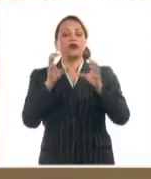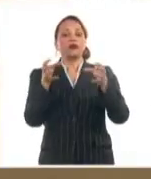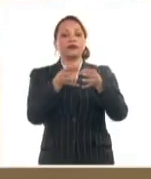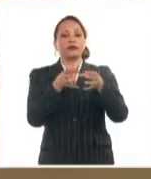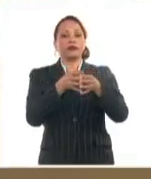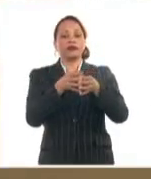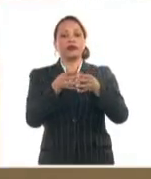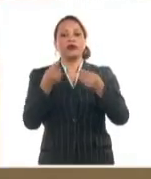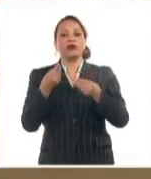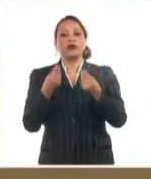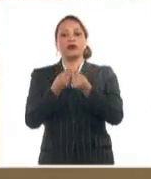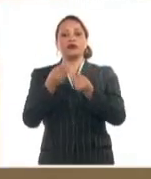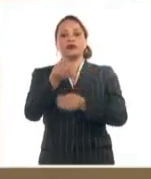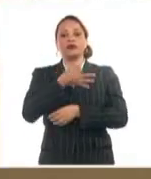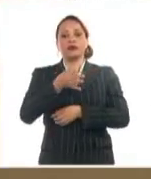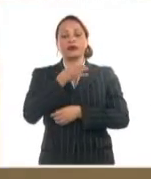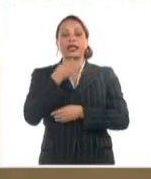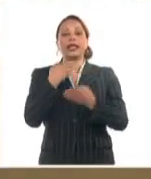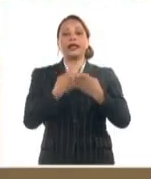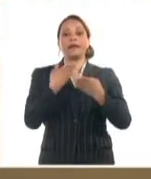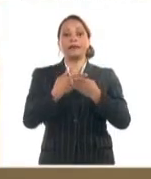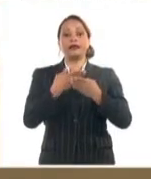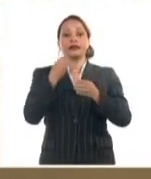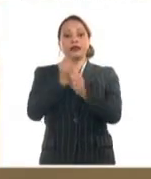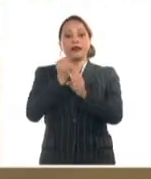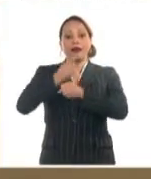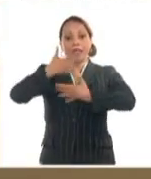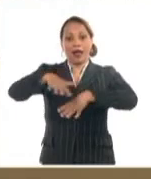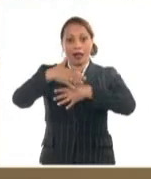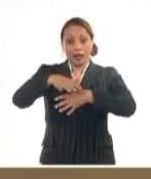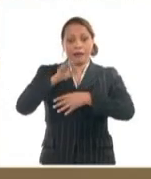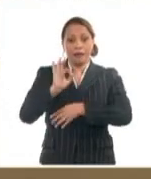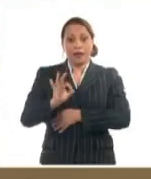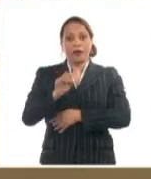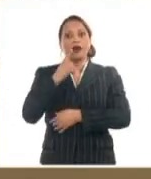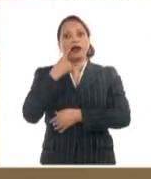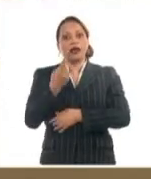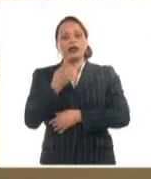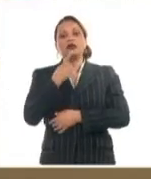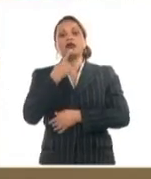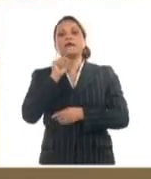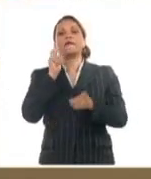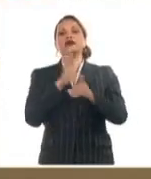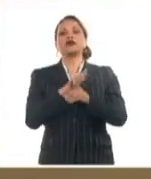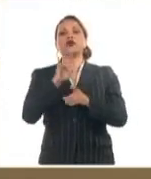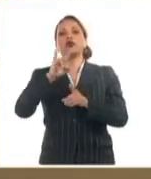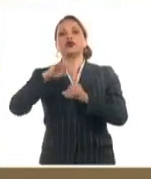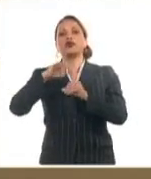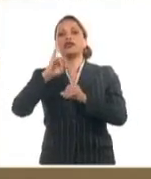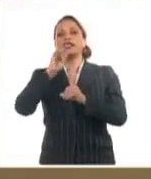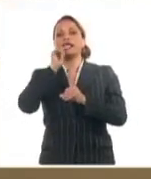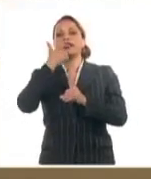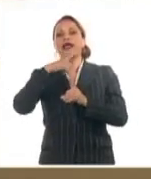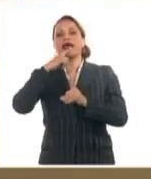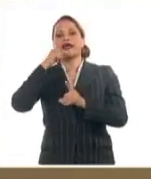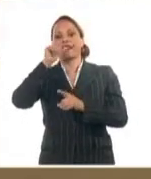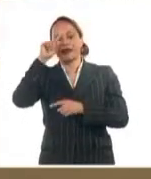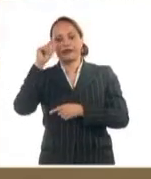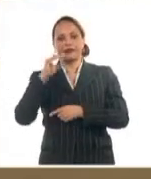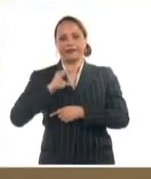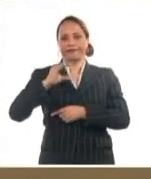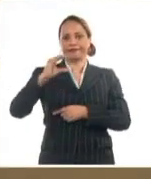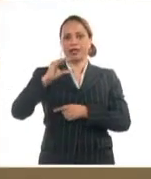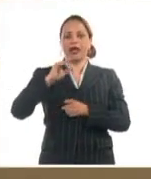la empresa de comunales, por ejemplo, nació ya con una empresa con utilidades, una empresa que además después de esta